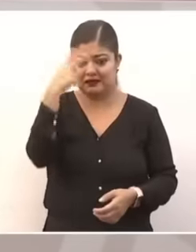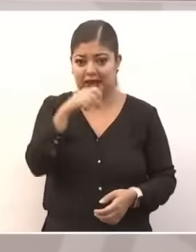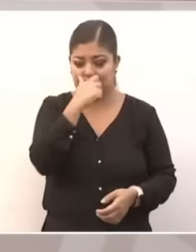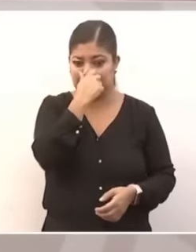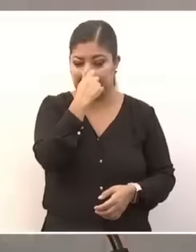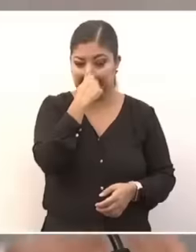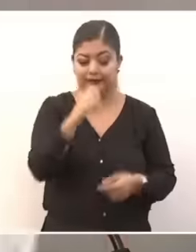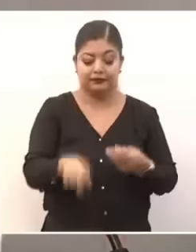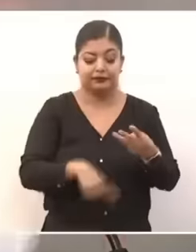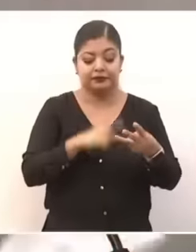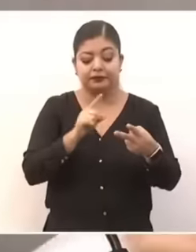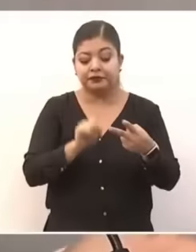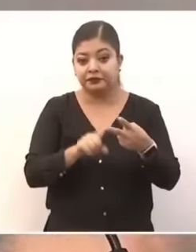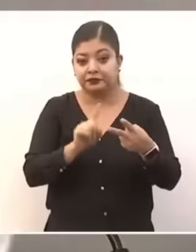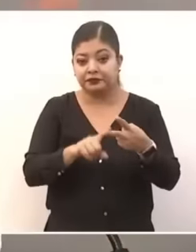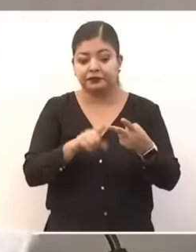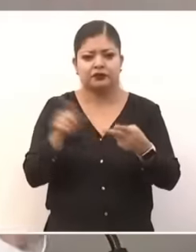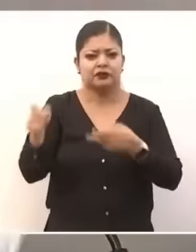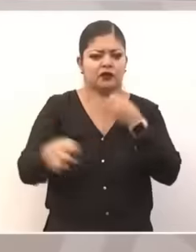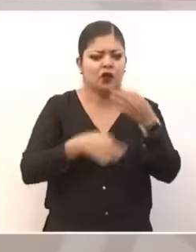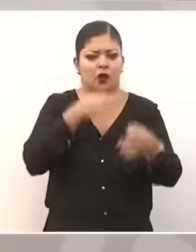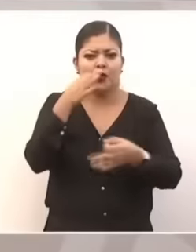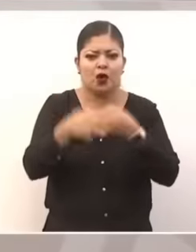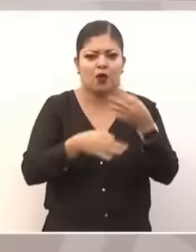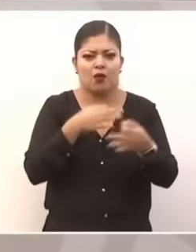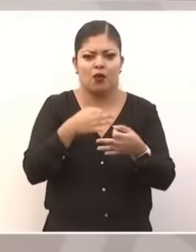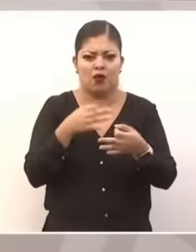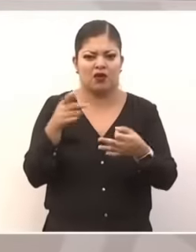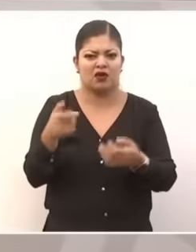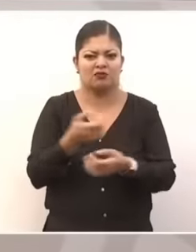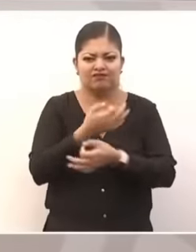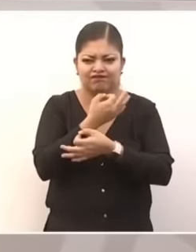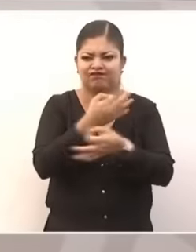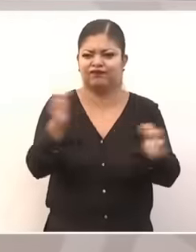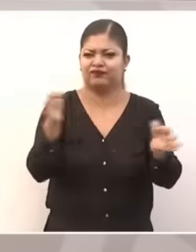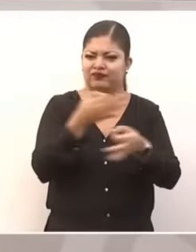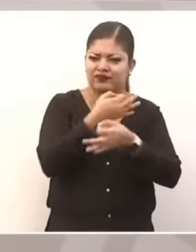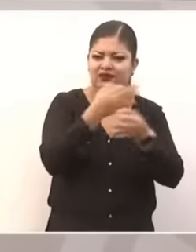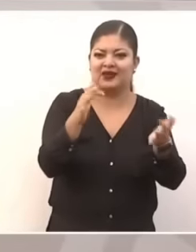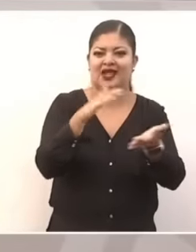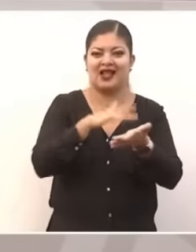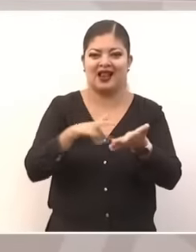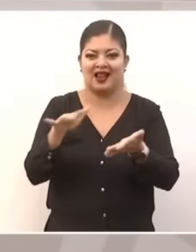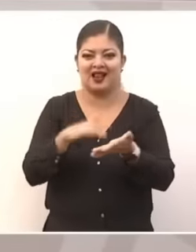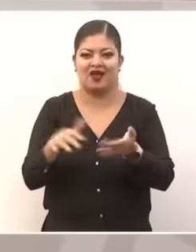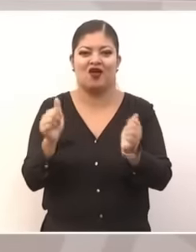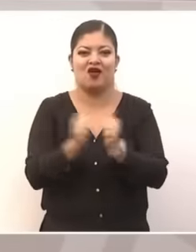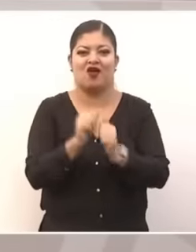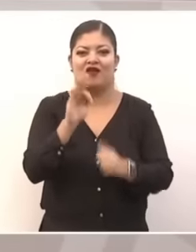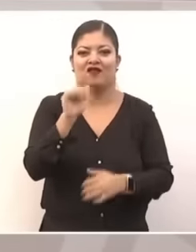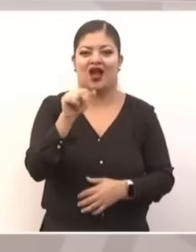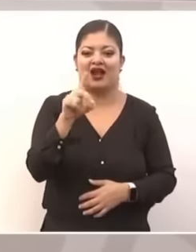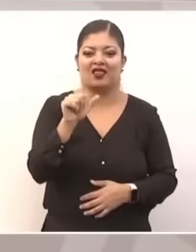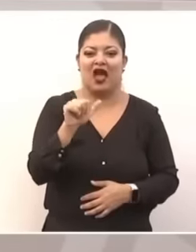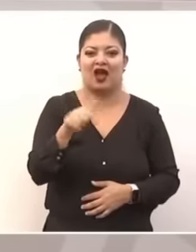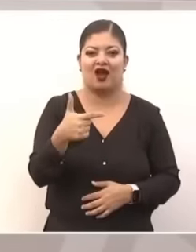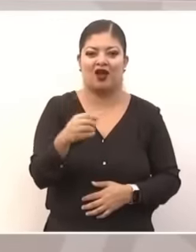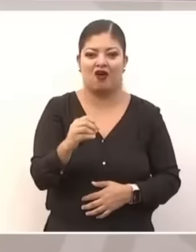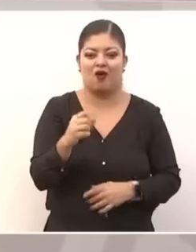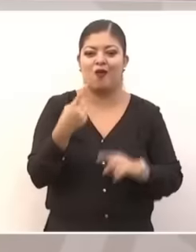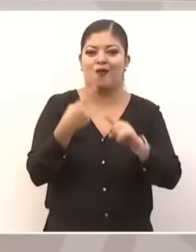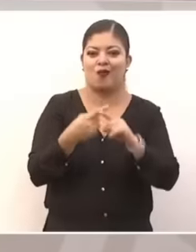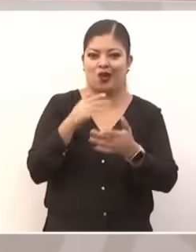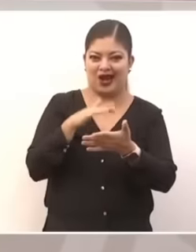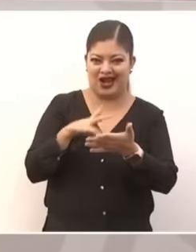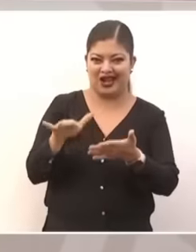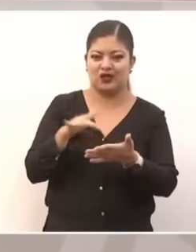Segundo, se dedicó a promover la lectura en todo el país, con los fandangos por la lectura.